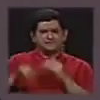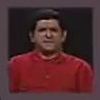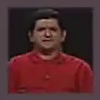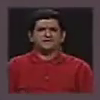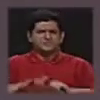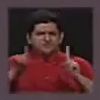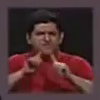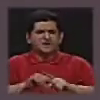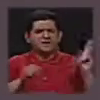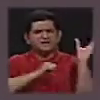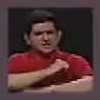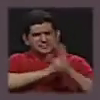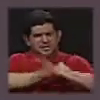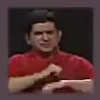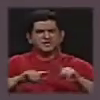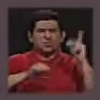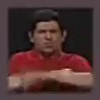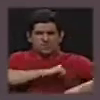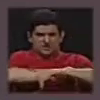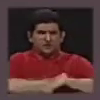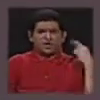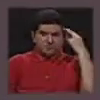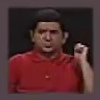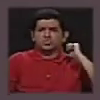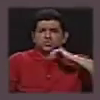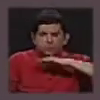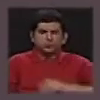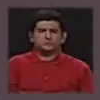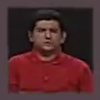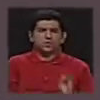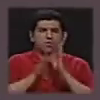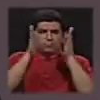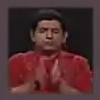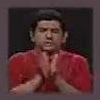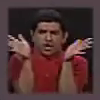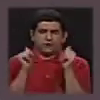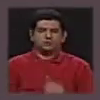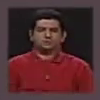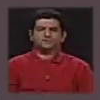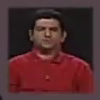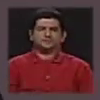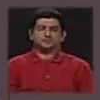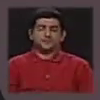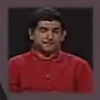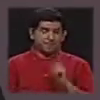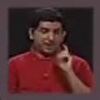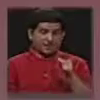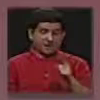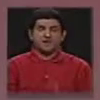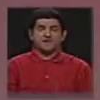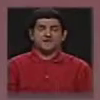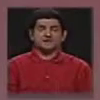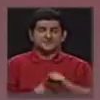acusaciones, multas en otros países, y principalmente por corrupción en respecto a funcionarios públicos. Entonces, esa es la carta